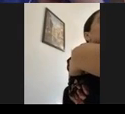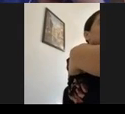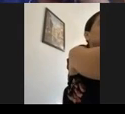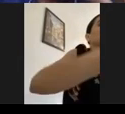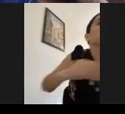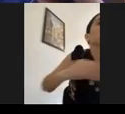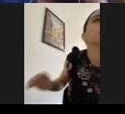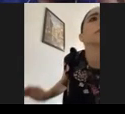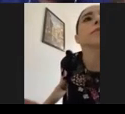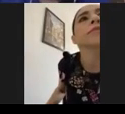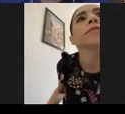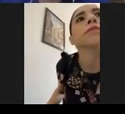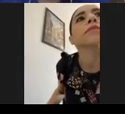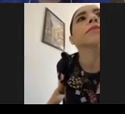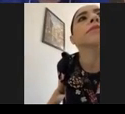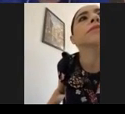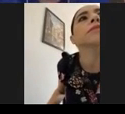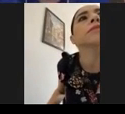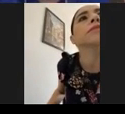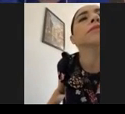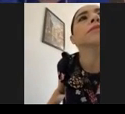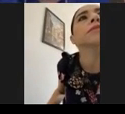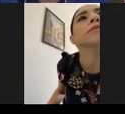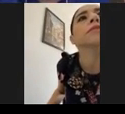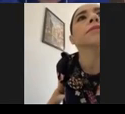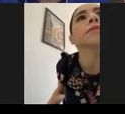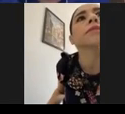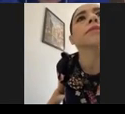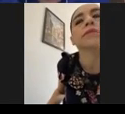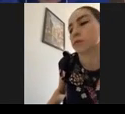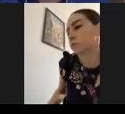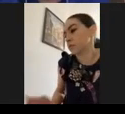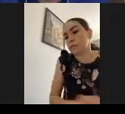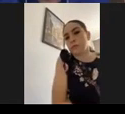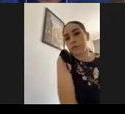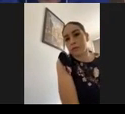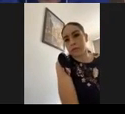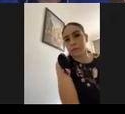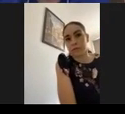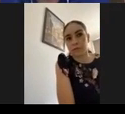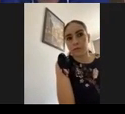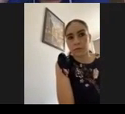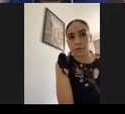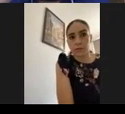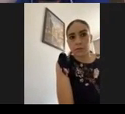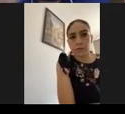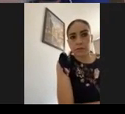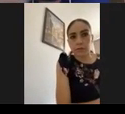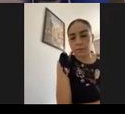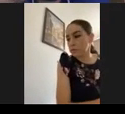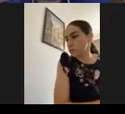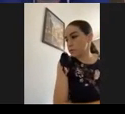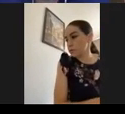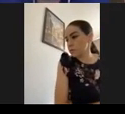un plan integral de movilidad urbana sustentable de Tepatitlán. Entonces, y porque aquí no lo estamos, no lo